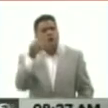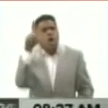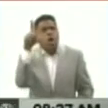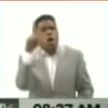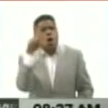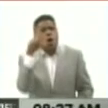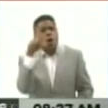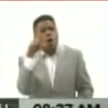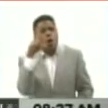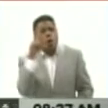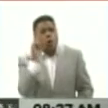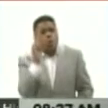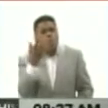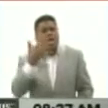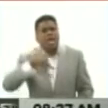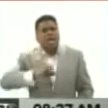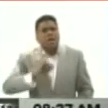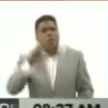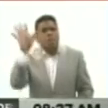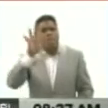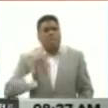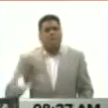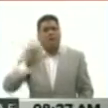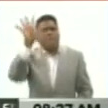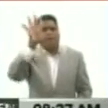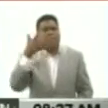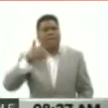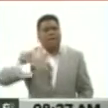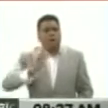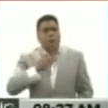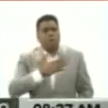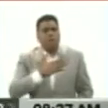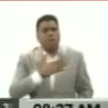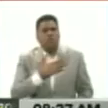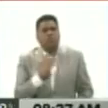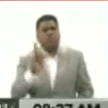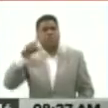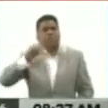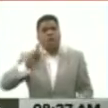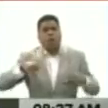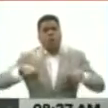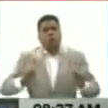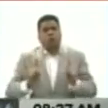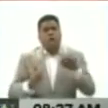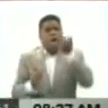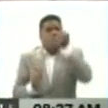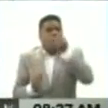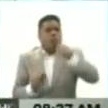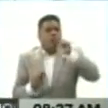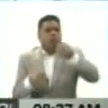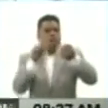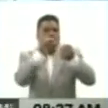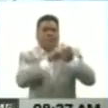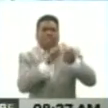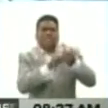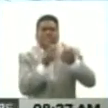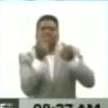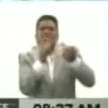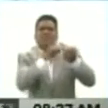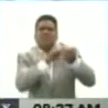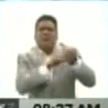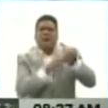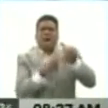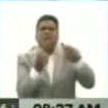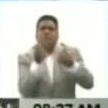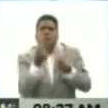hijo de la patria, ese es mi hijo. Ese muchacho mereció oportunidad. De una fruta podrida hay una buena semilla. Y